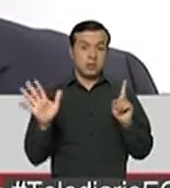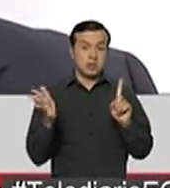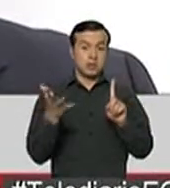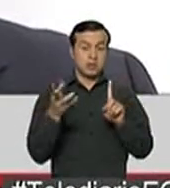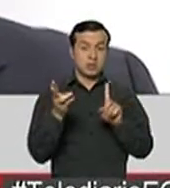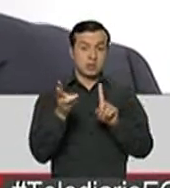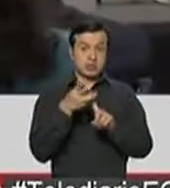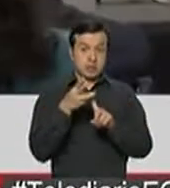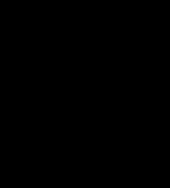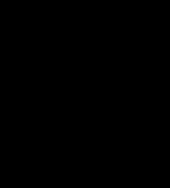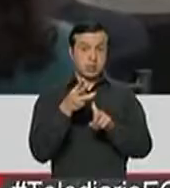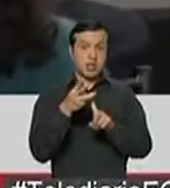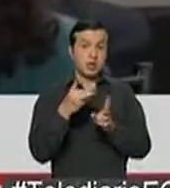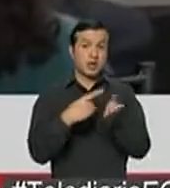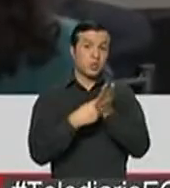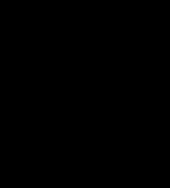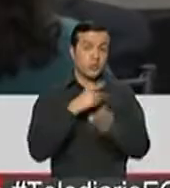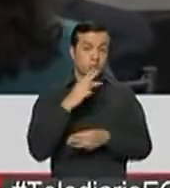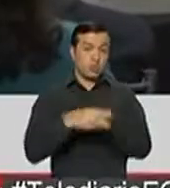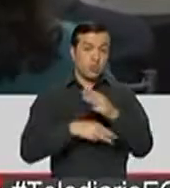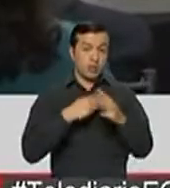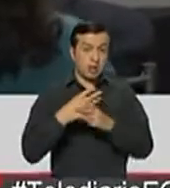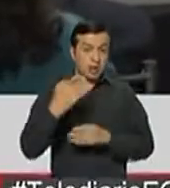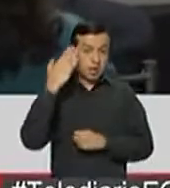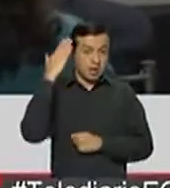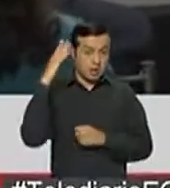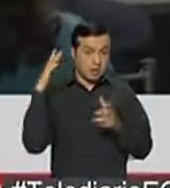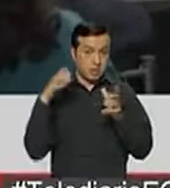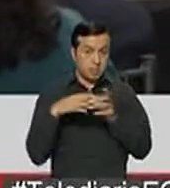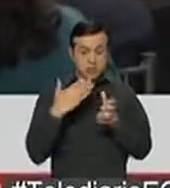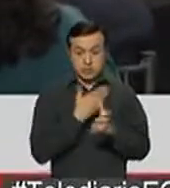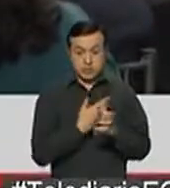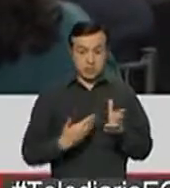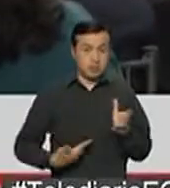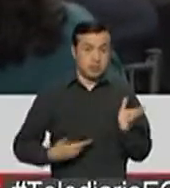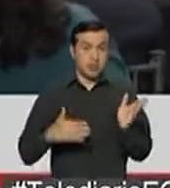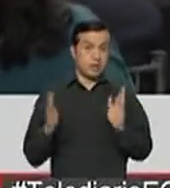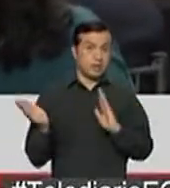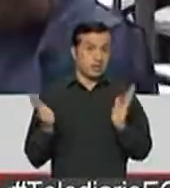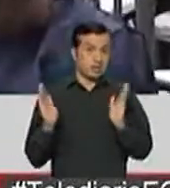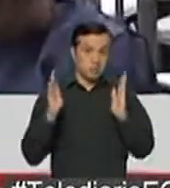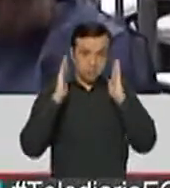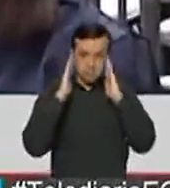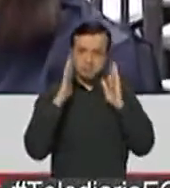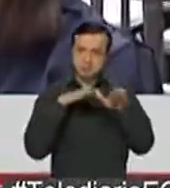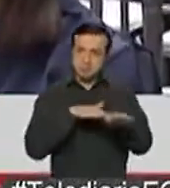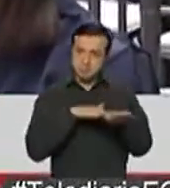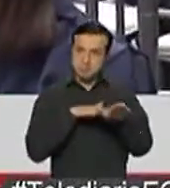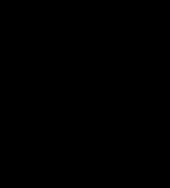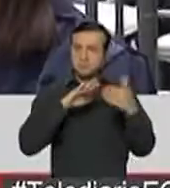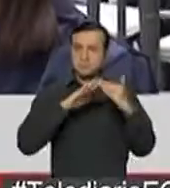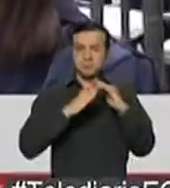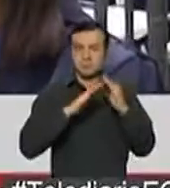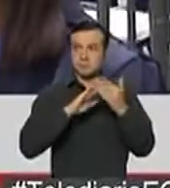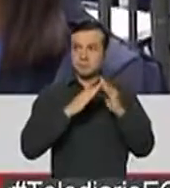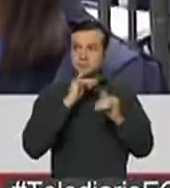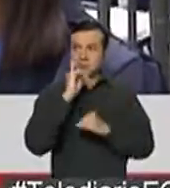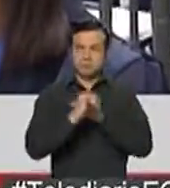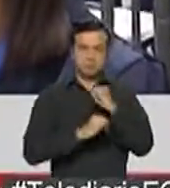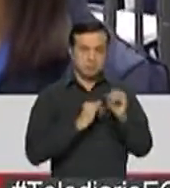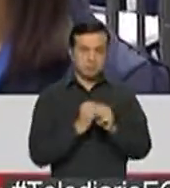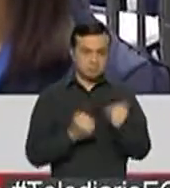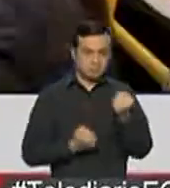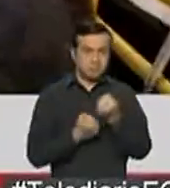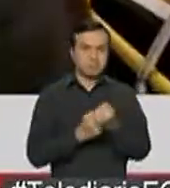mundial de alcaldes. Foro Global, que a decir del presidente pro tempore, busca también consolidar el respaldo de la comunidad internacional para que apoye